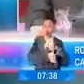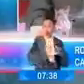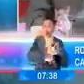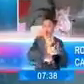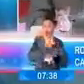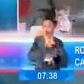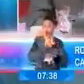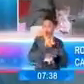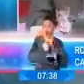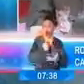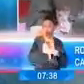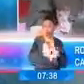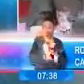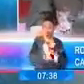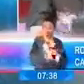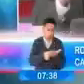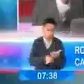1 año y 3 meses.